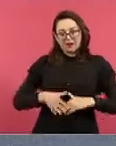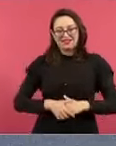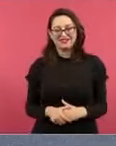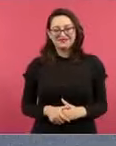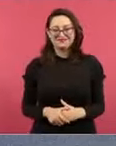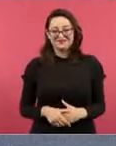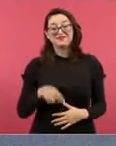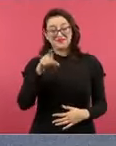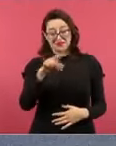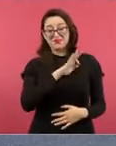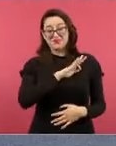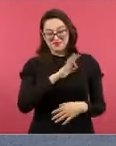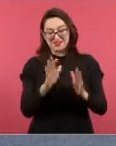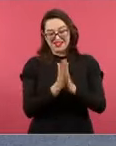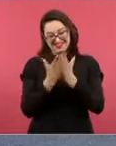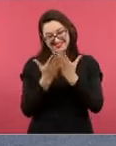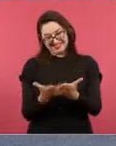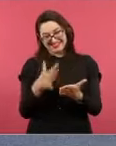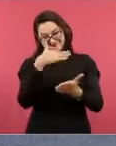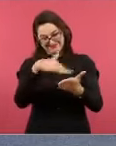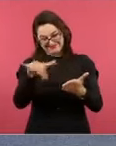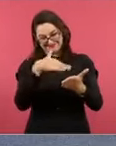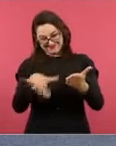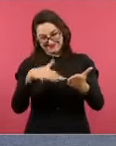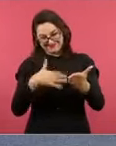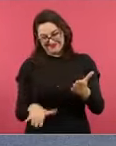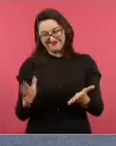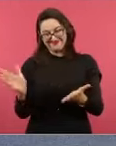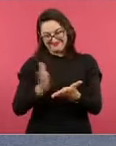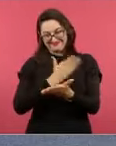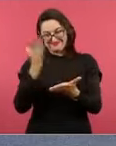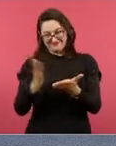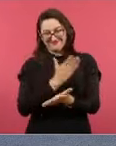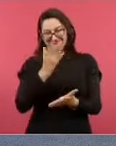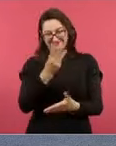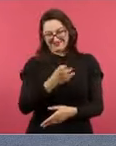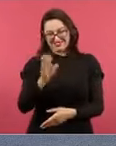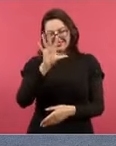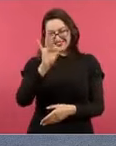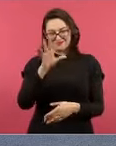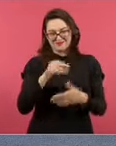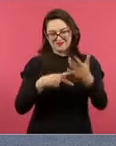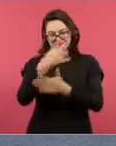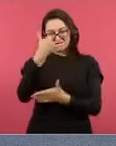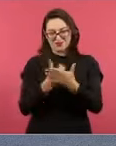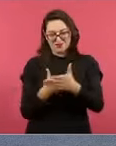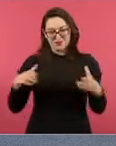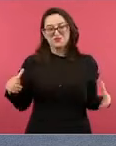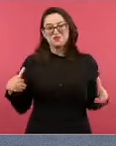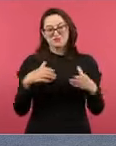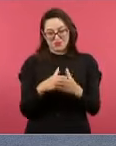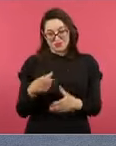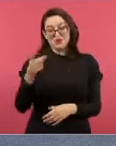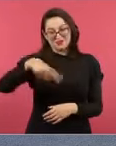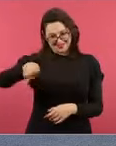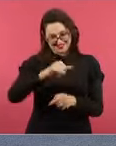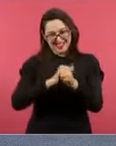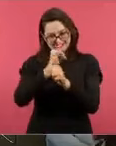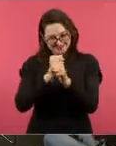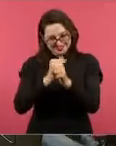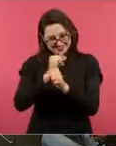historieta completa a partir de la página 340 del libro Proyectos Comunitarios para que se enteren del